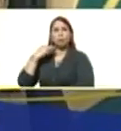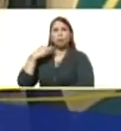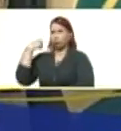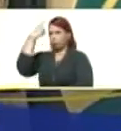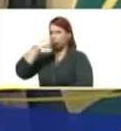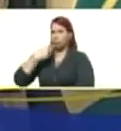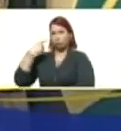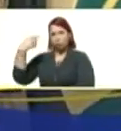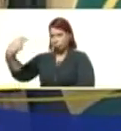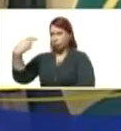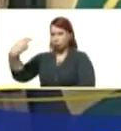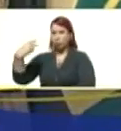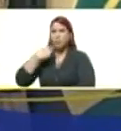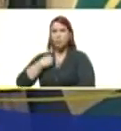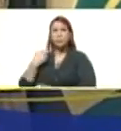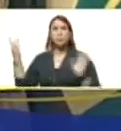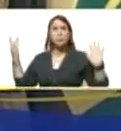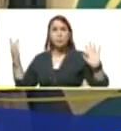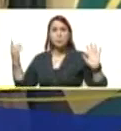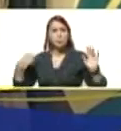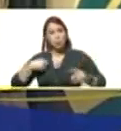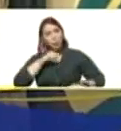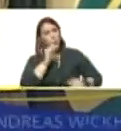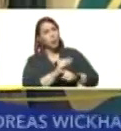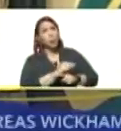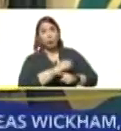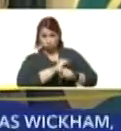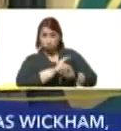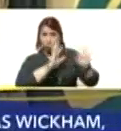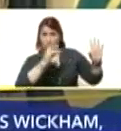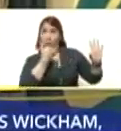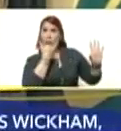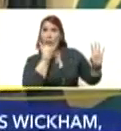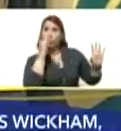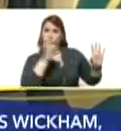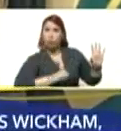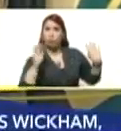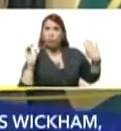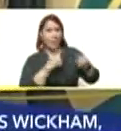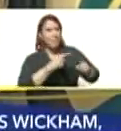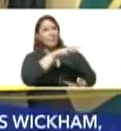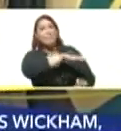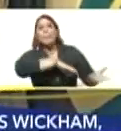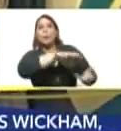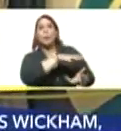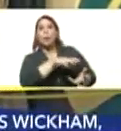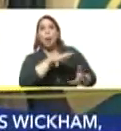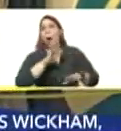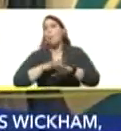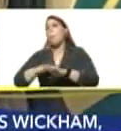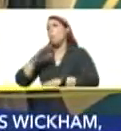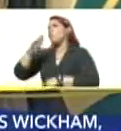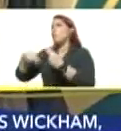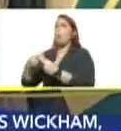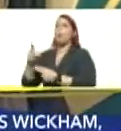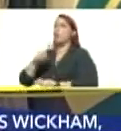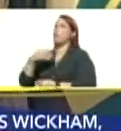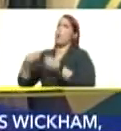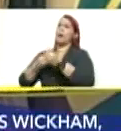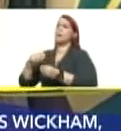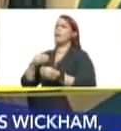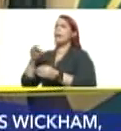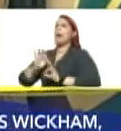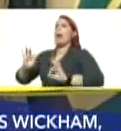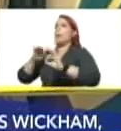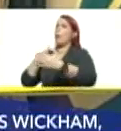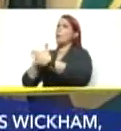face. Y yo le dije, claro que fue un error. Pero el problema, porque él me dijo, no, pero yo nunca voy a hacer nada contra